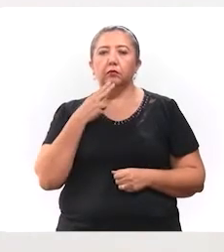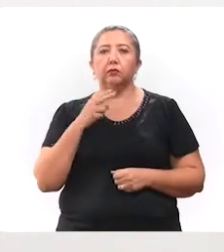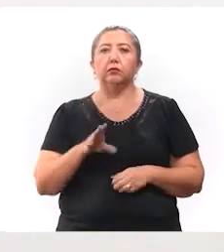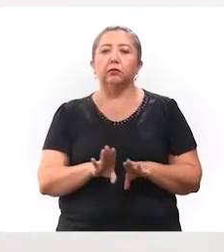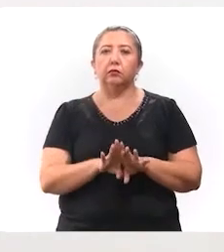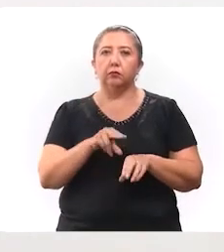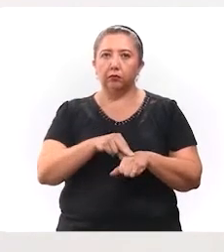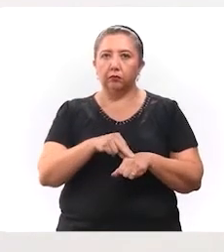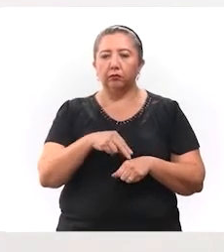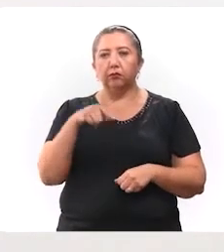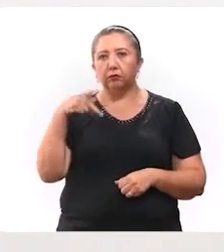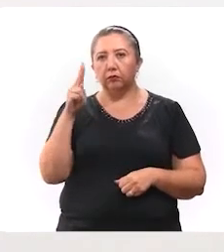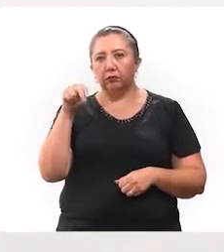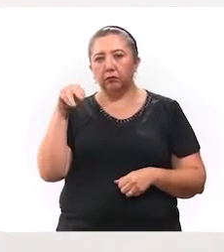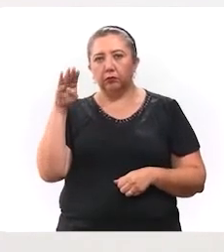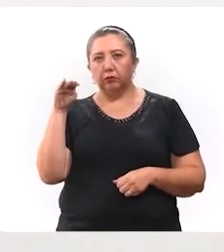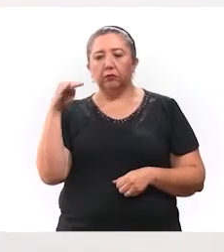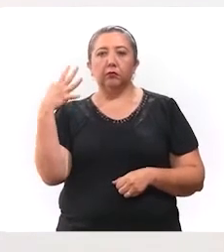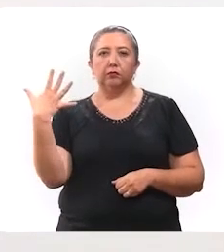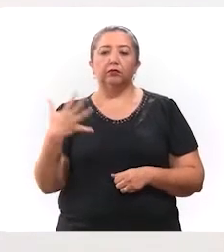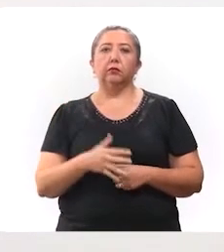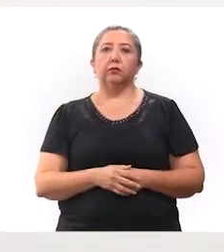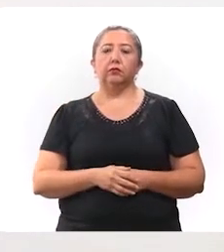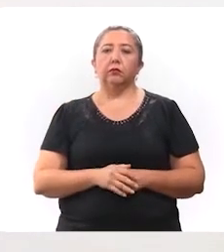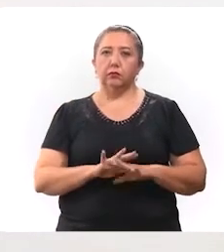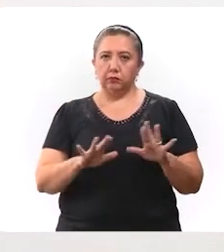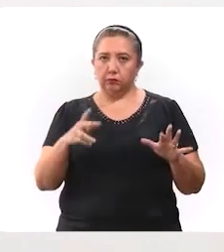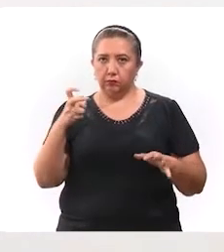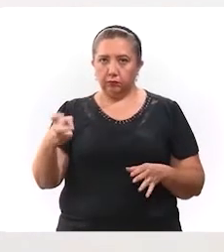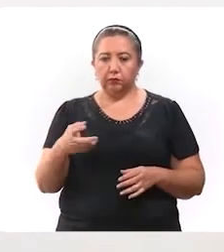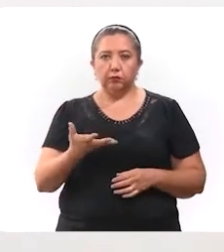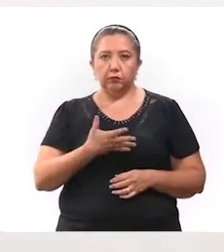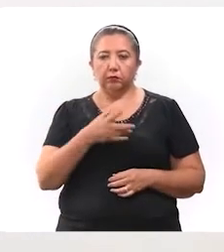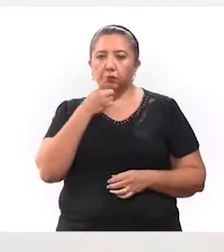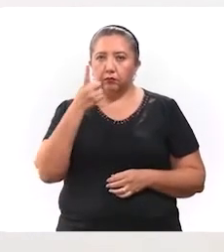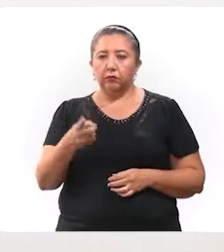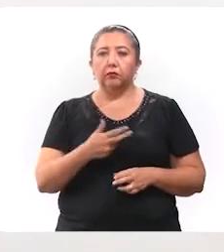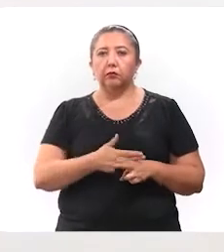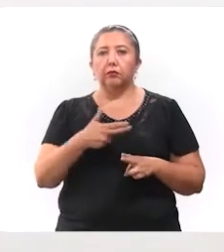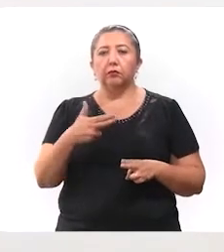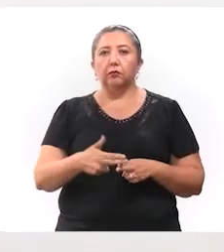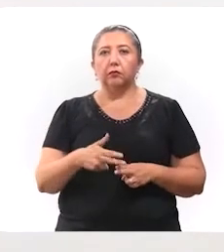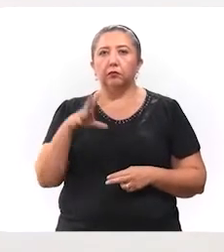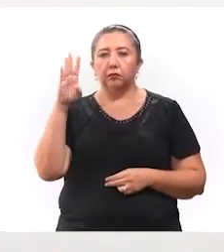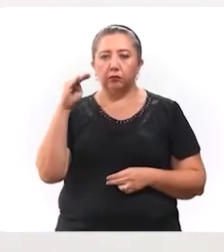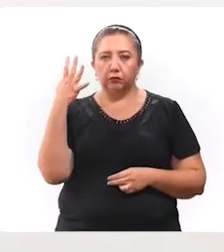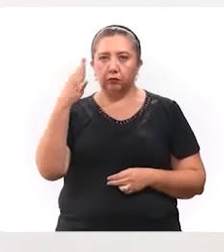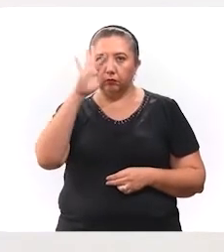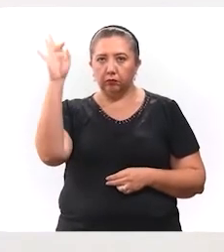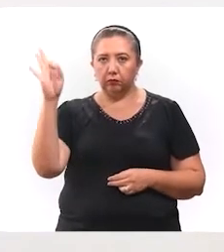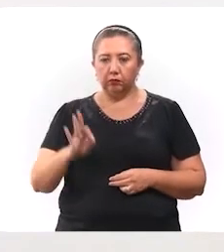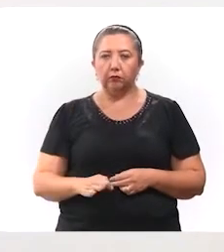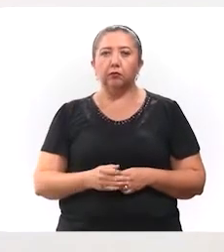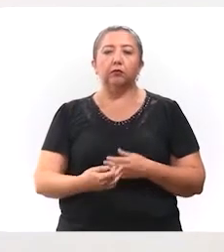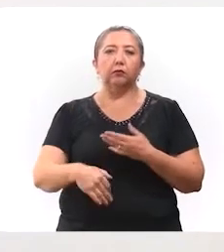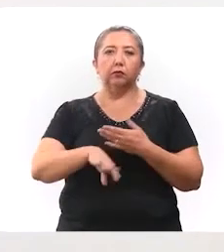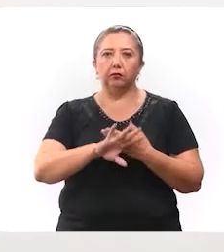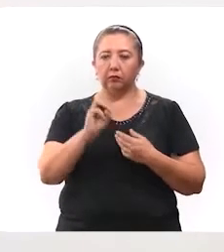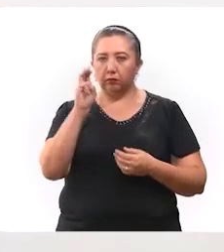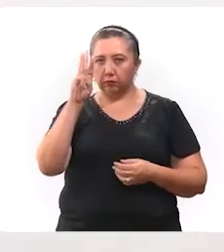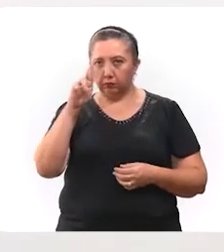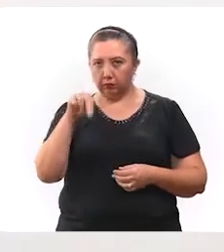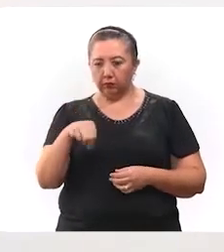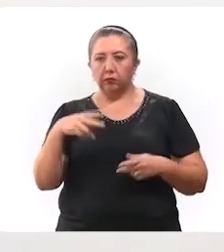grado médico, como es el KN95, ya que estos tienen una cobertura hasta 95% contra